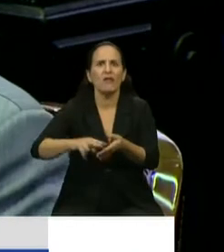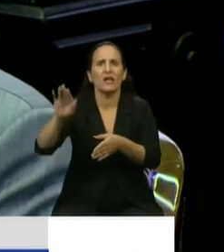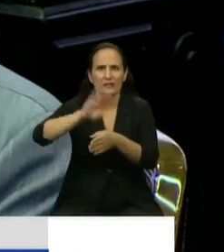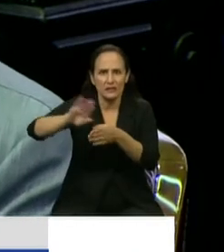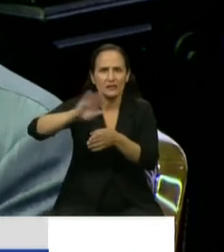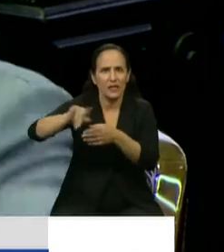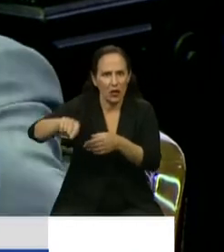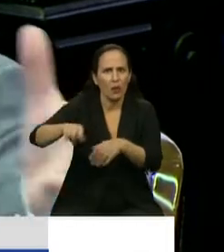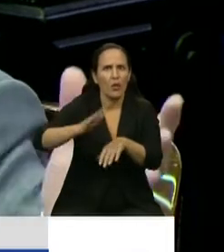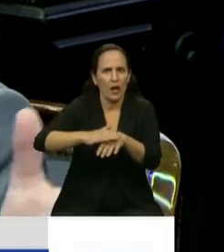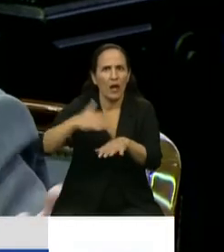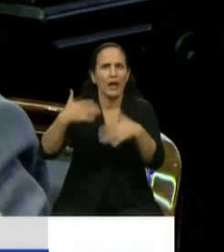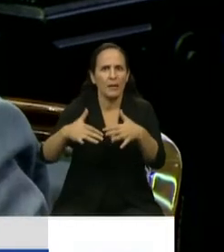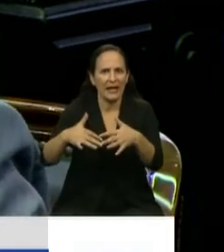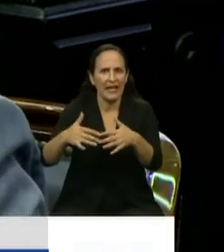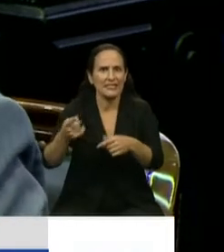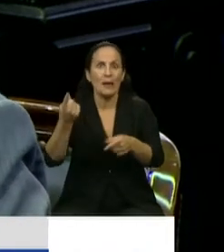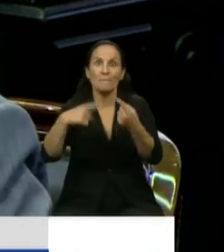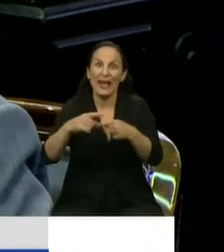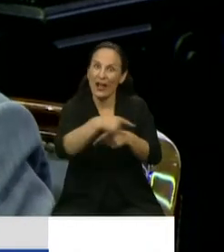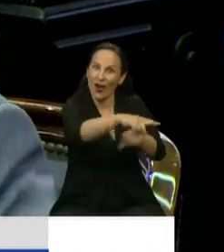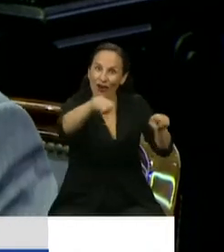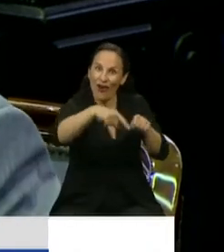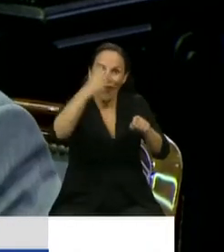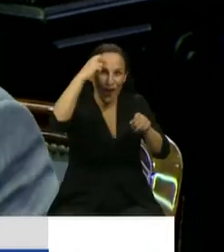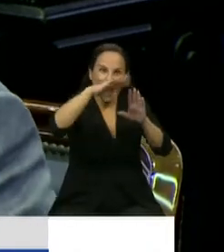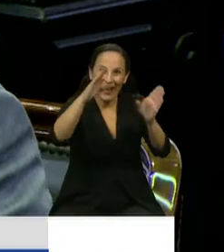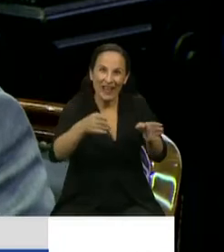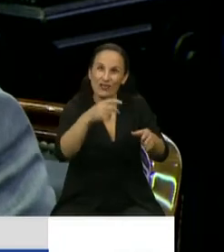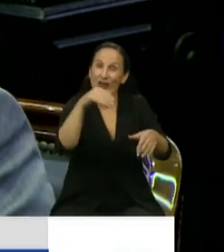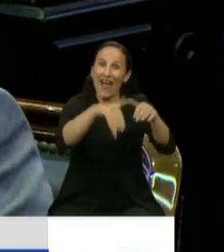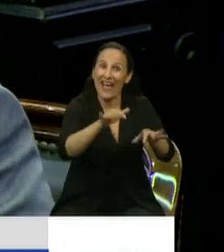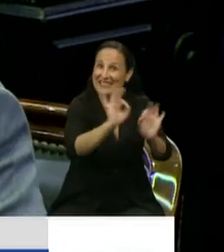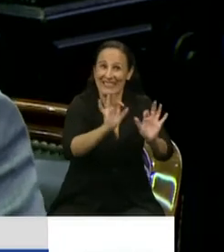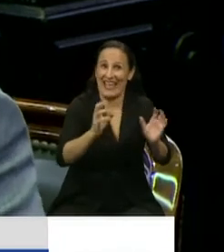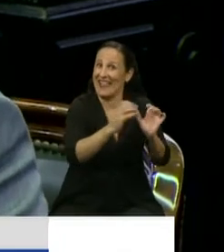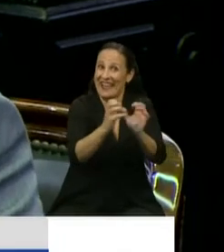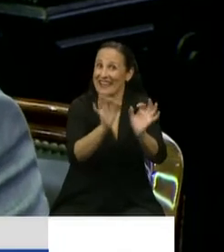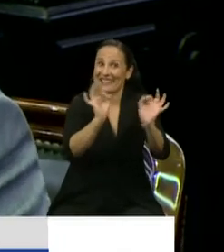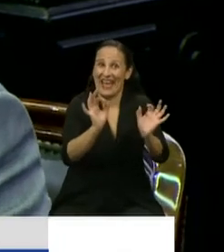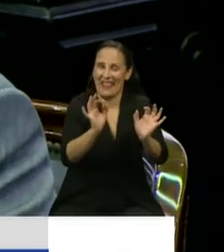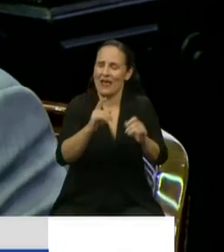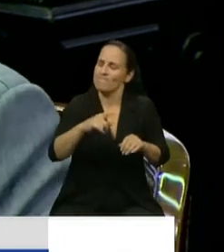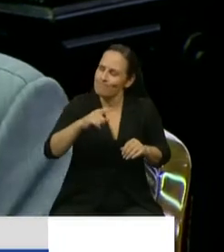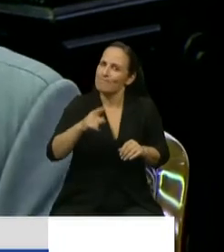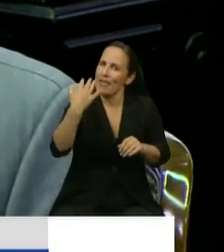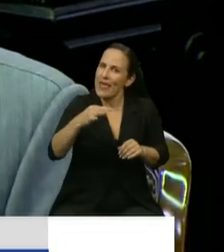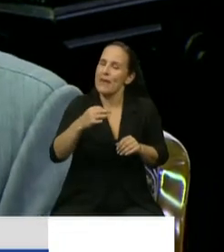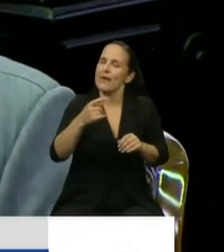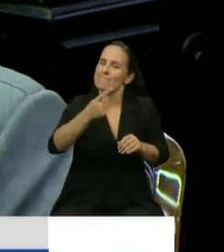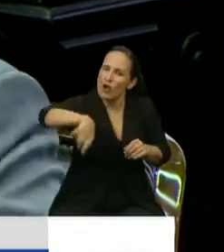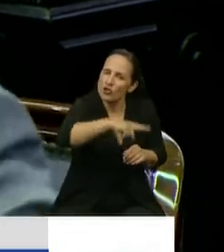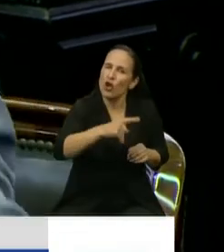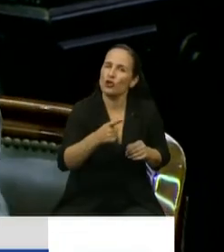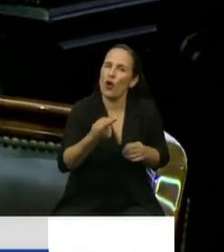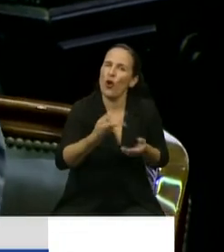esta emergencia, a espaldas del Congreso. Tenemos que recuperar aquella capacidad que la Constitución nos da.